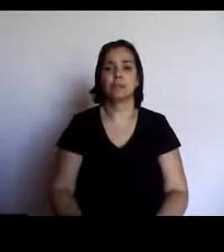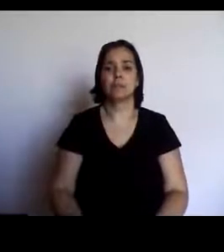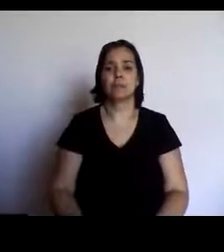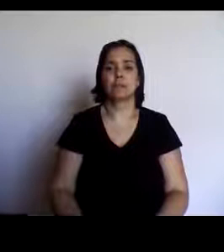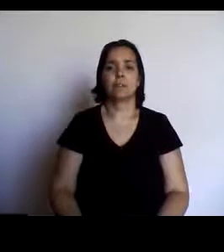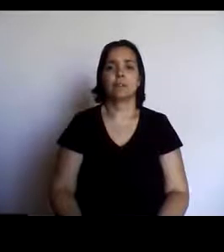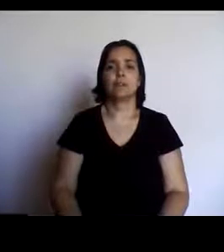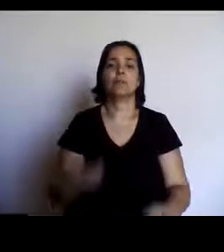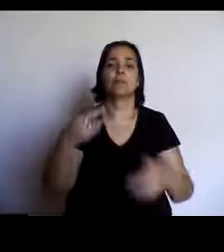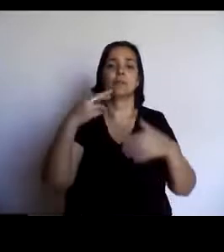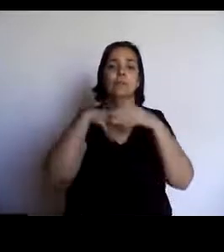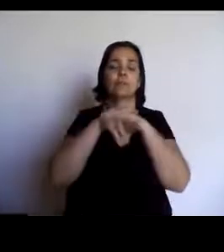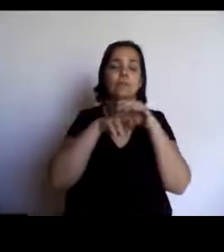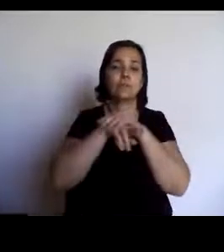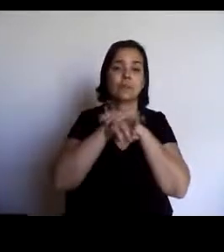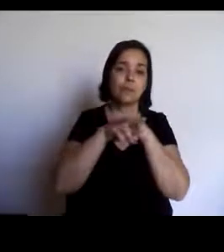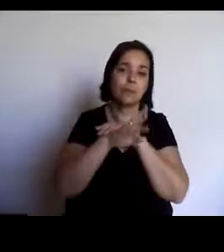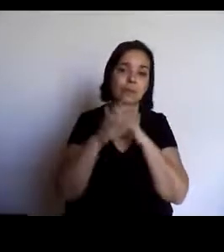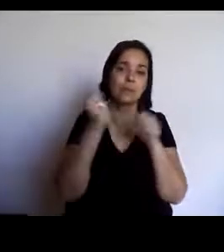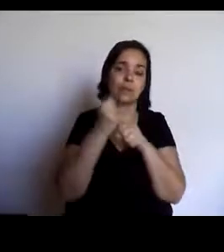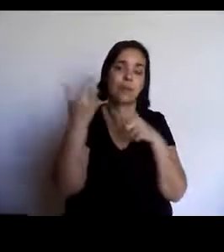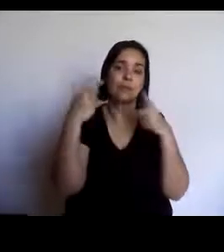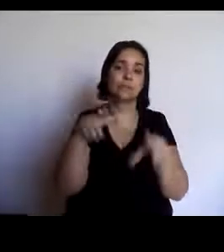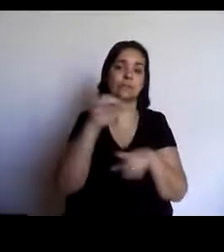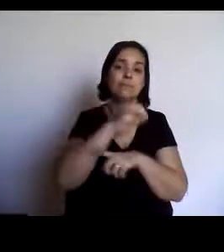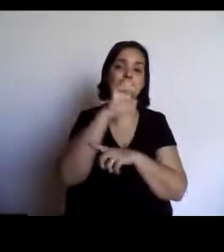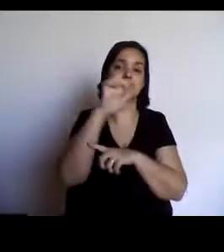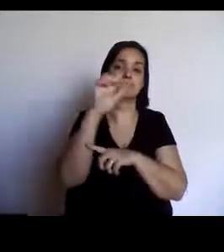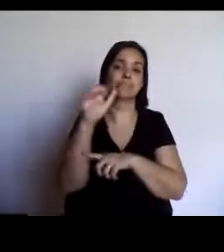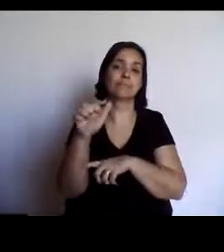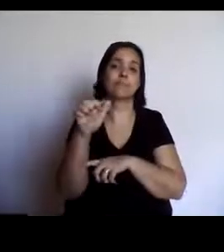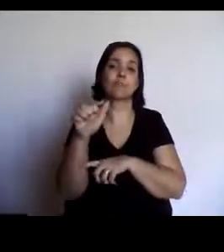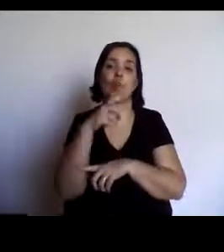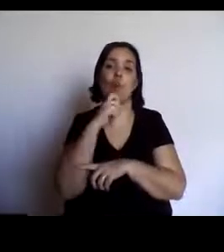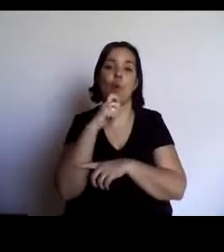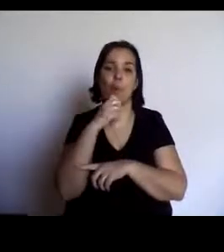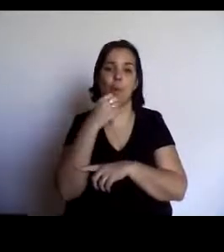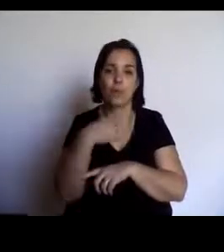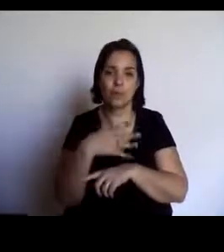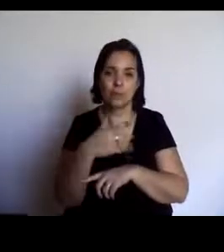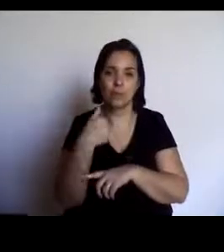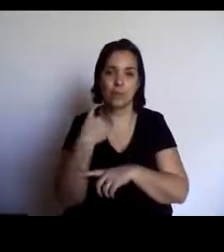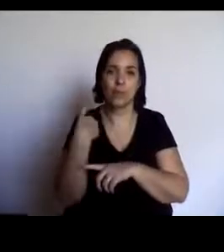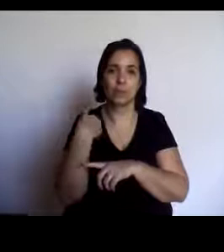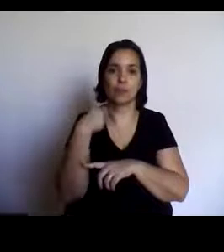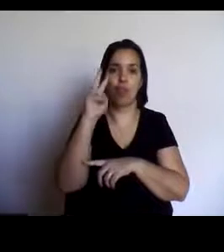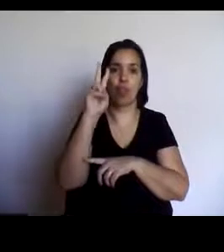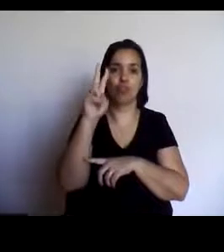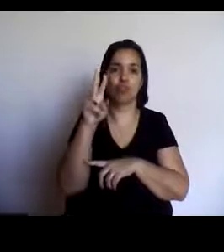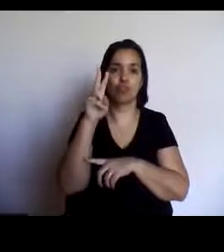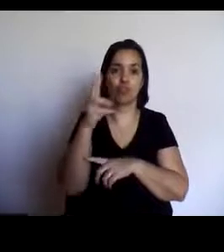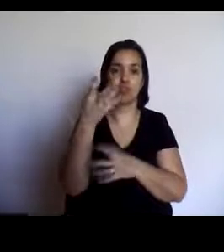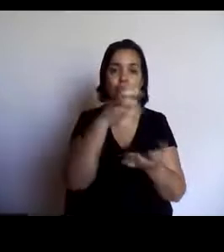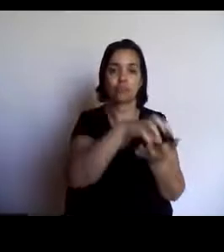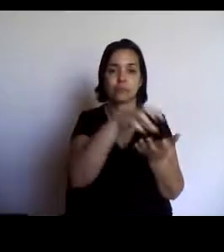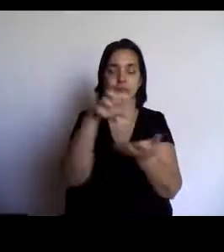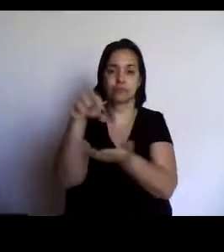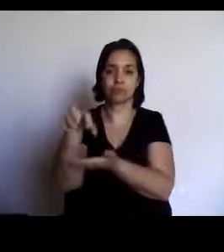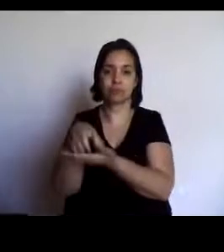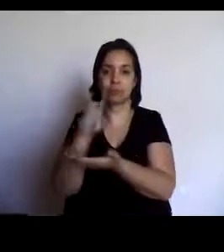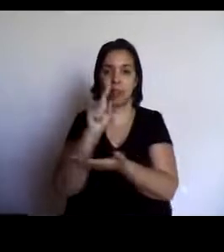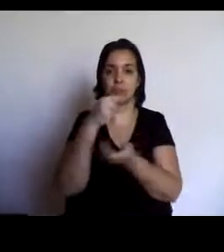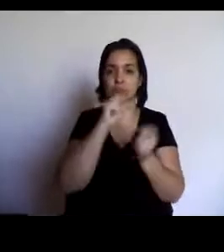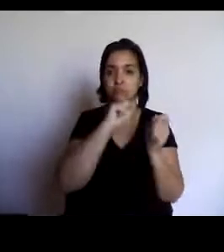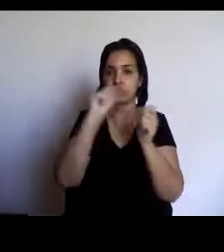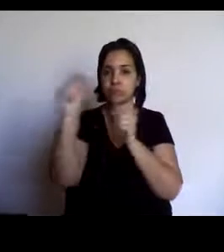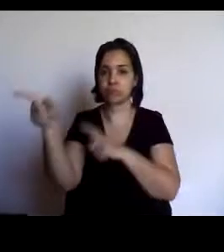cómo trabajamos en el área de asuntos europeos en CEMPES? Bien, contamos con dos delegaciones, una exterior que está